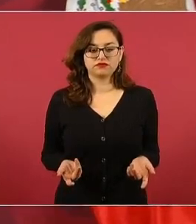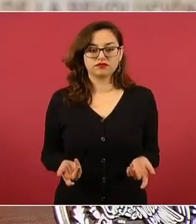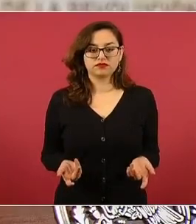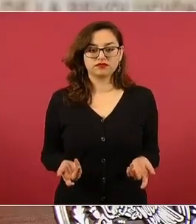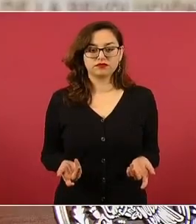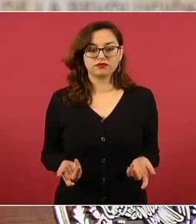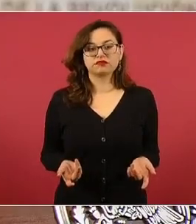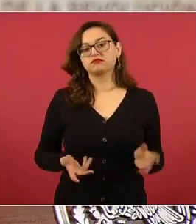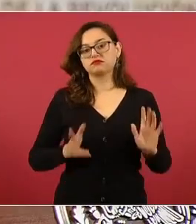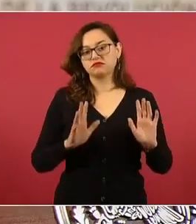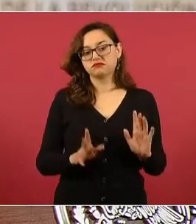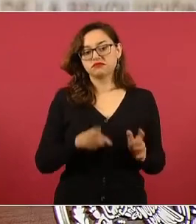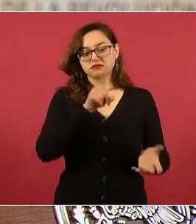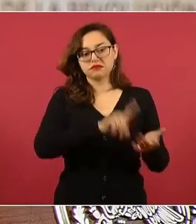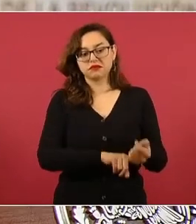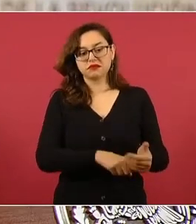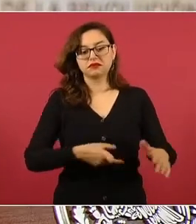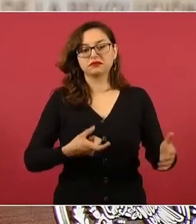de publicidad.